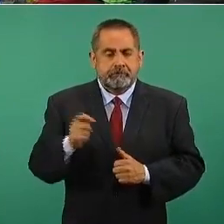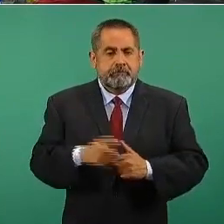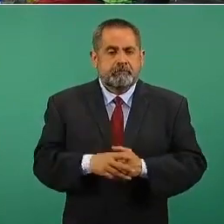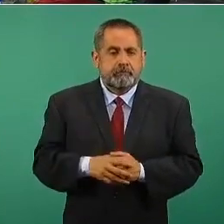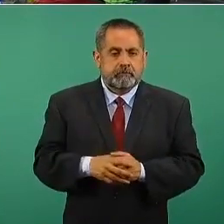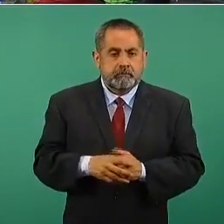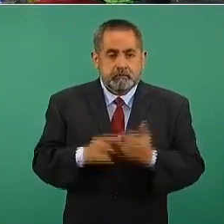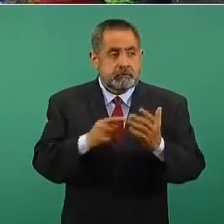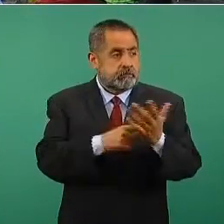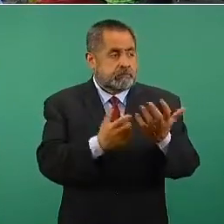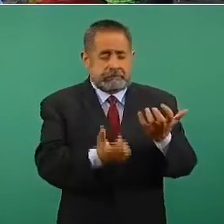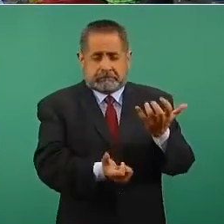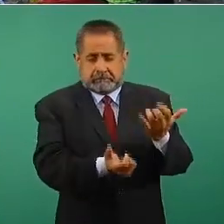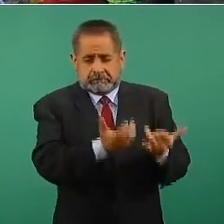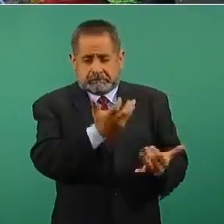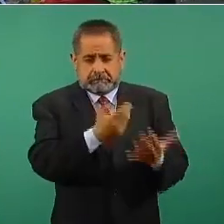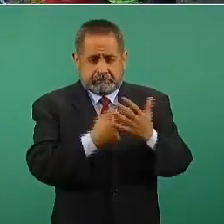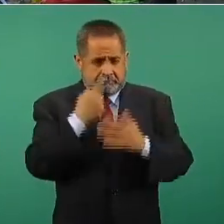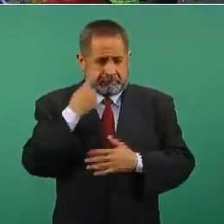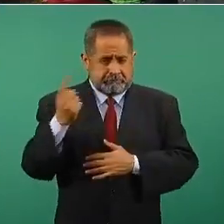están incendiando